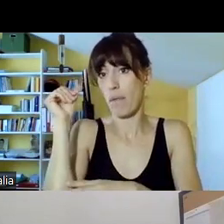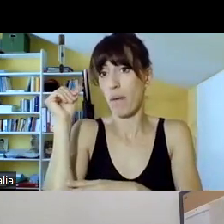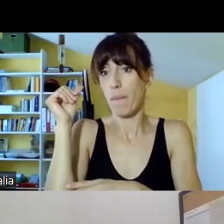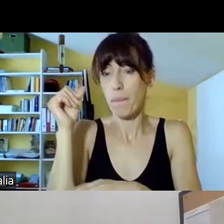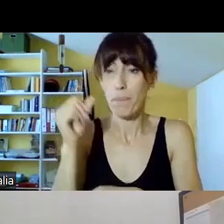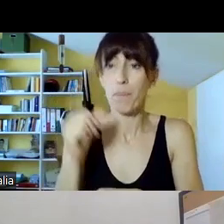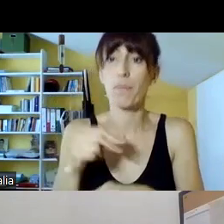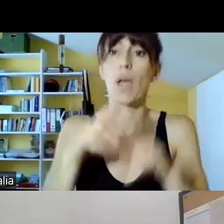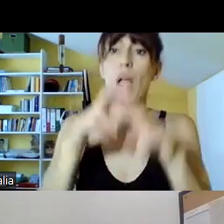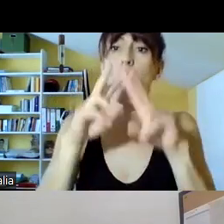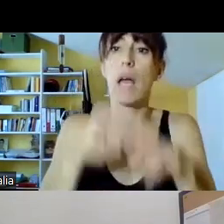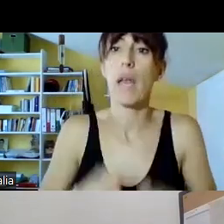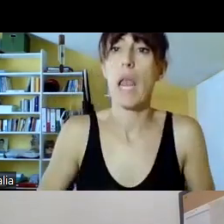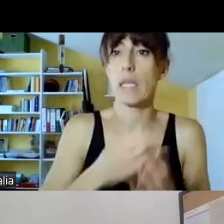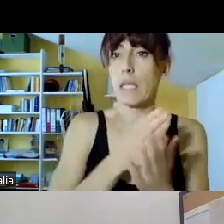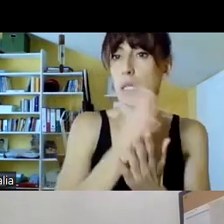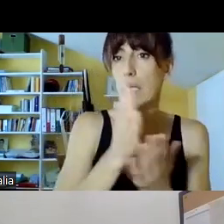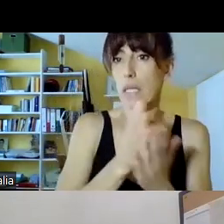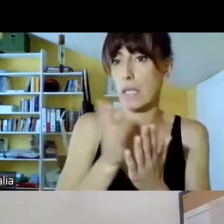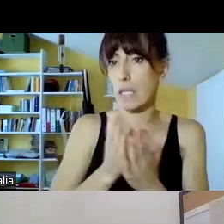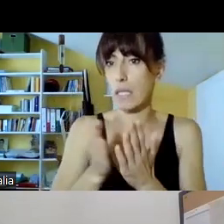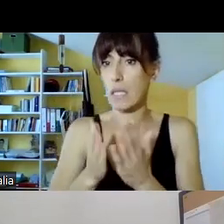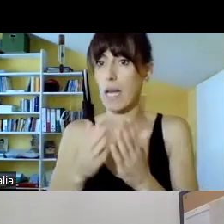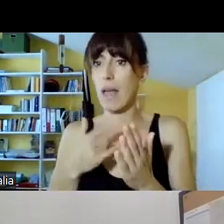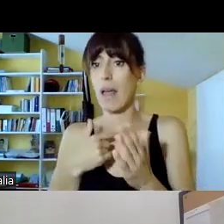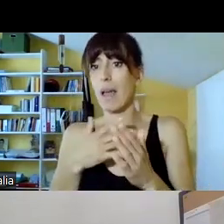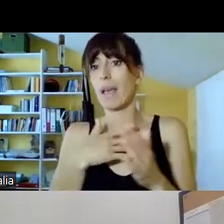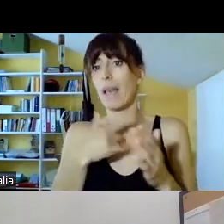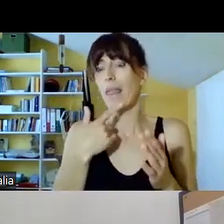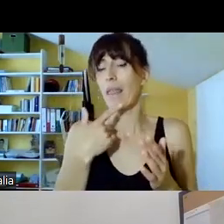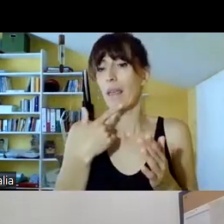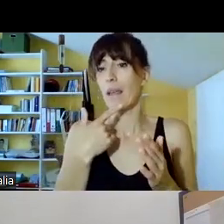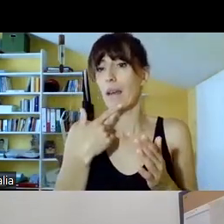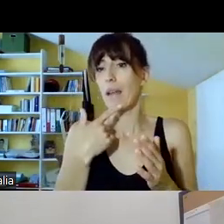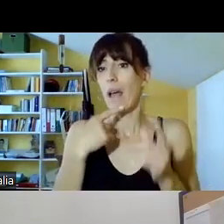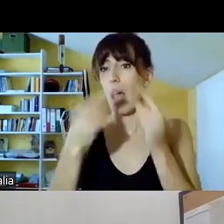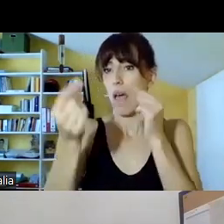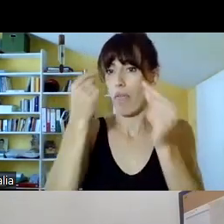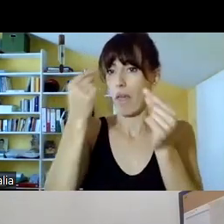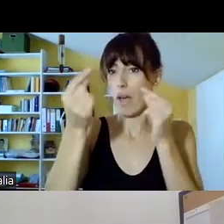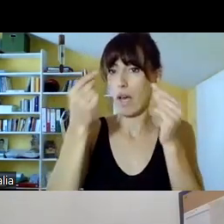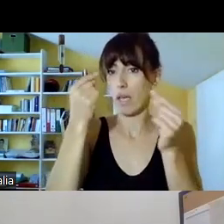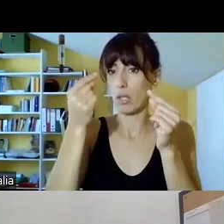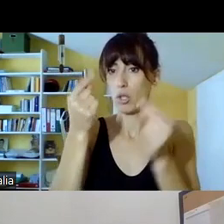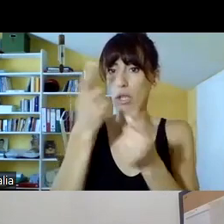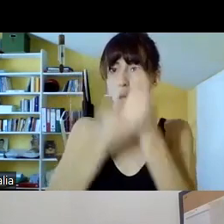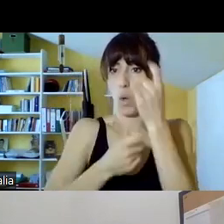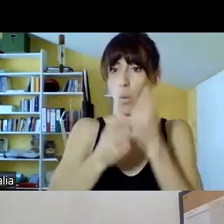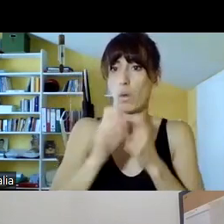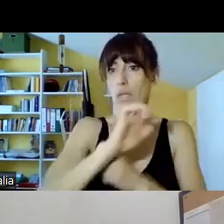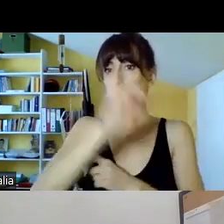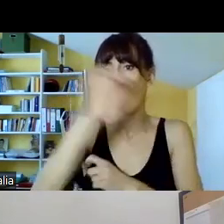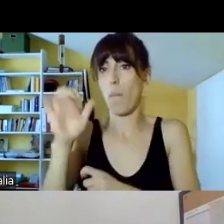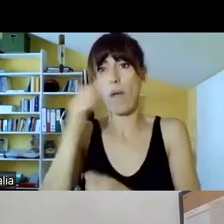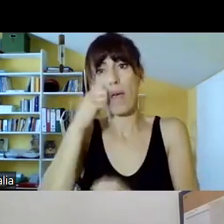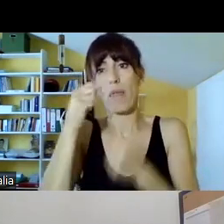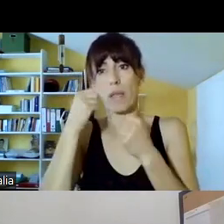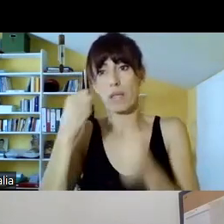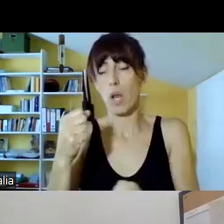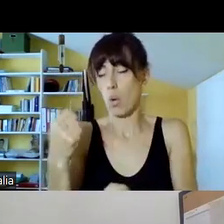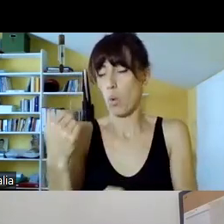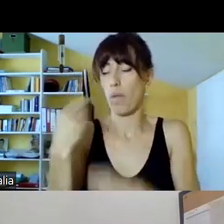análisis de interseccionalidad, estos gráficos hacen referencia a los datos de la encuesta europea de salud de